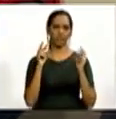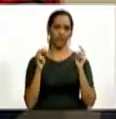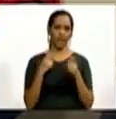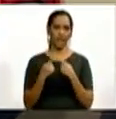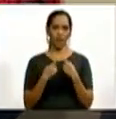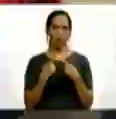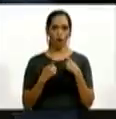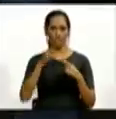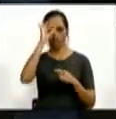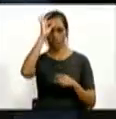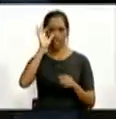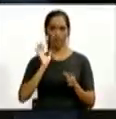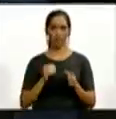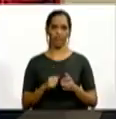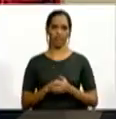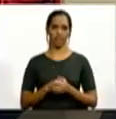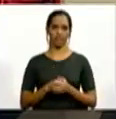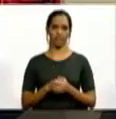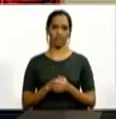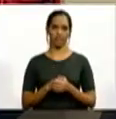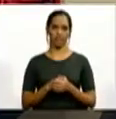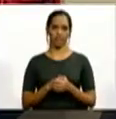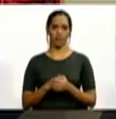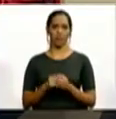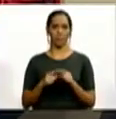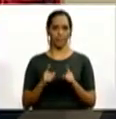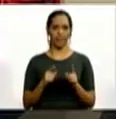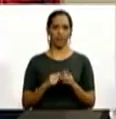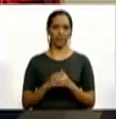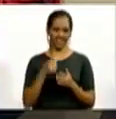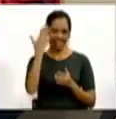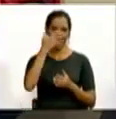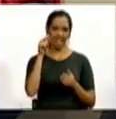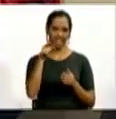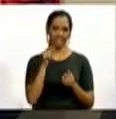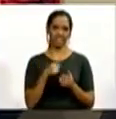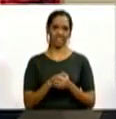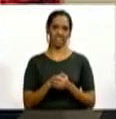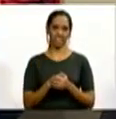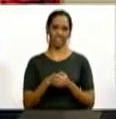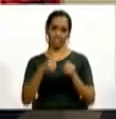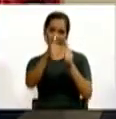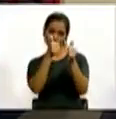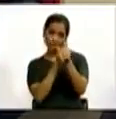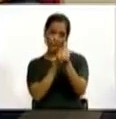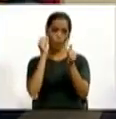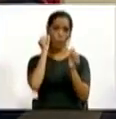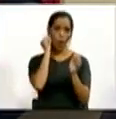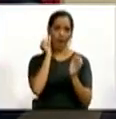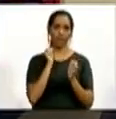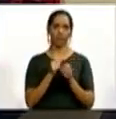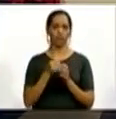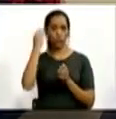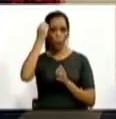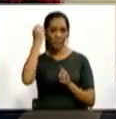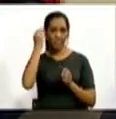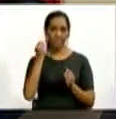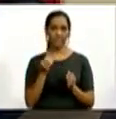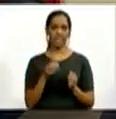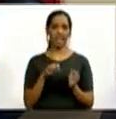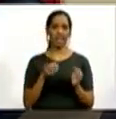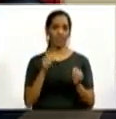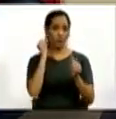Y que no sabía, que era una cosa inocente. No te va a pegar, pero eres así y te escudas delante de las mujeres. ¿Entiendes? Tú pensaste que agarrando a la